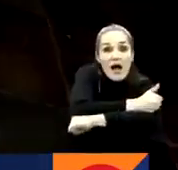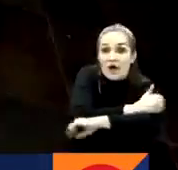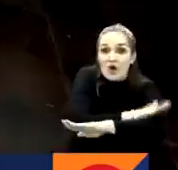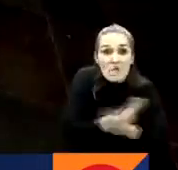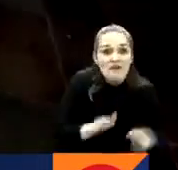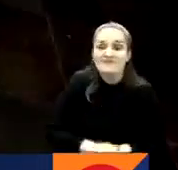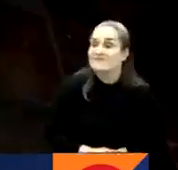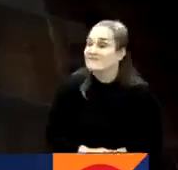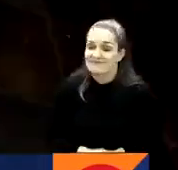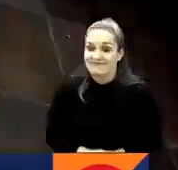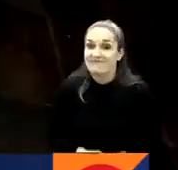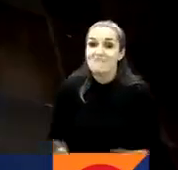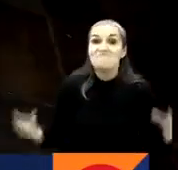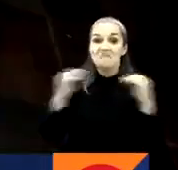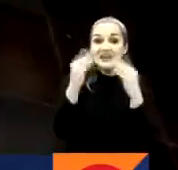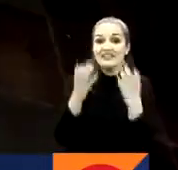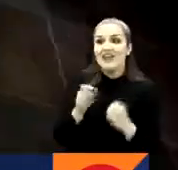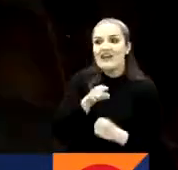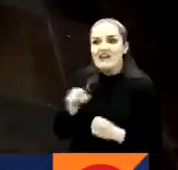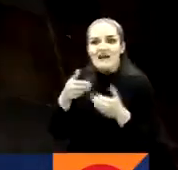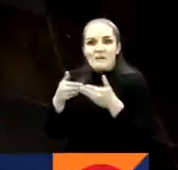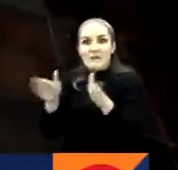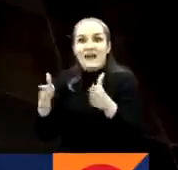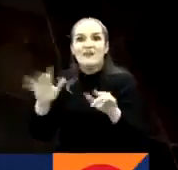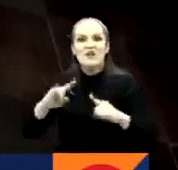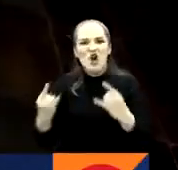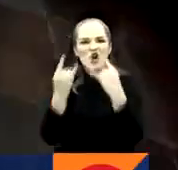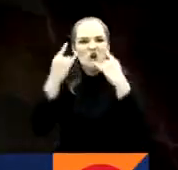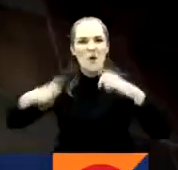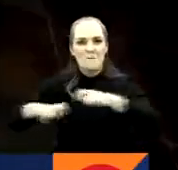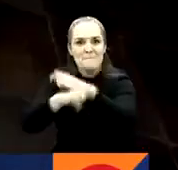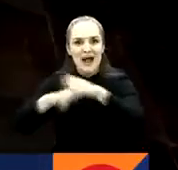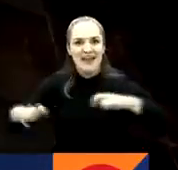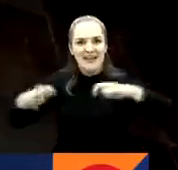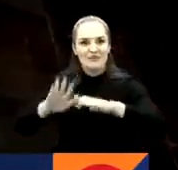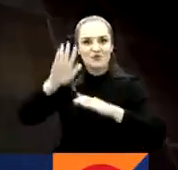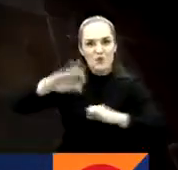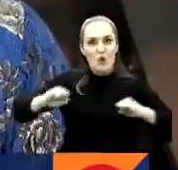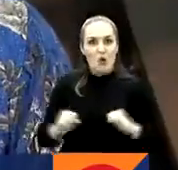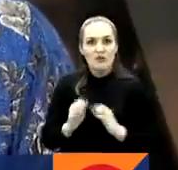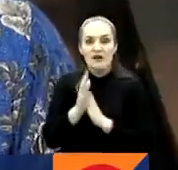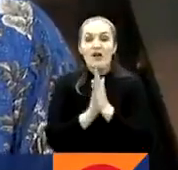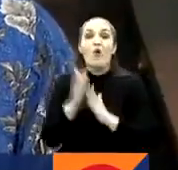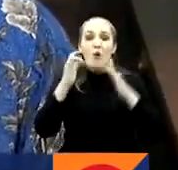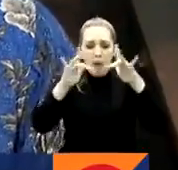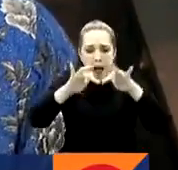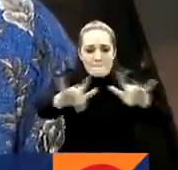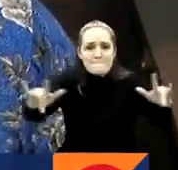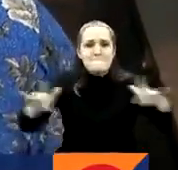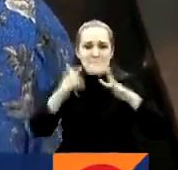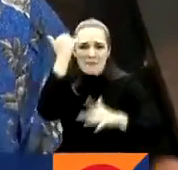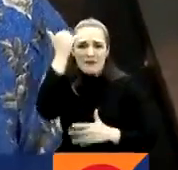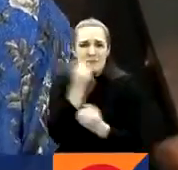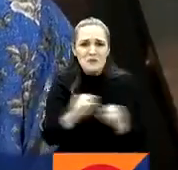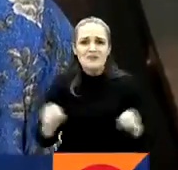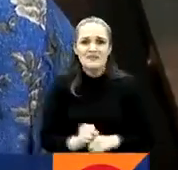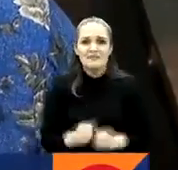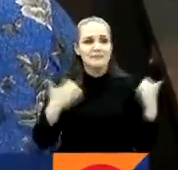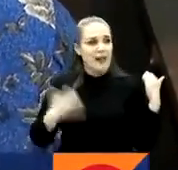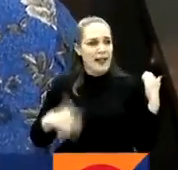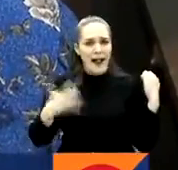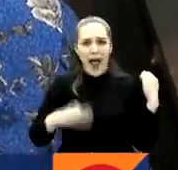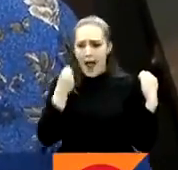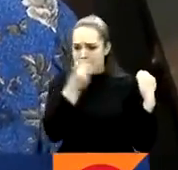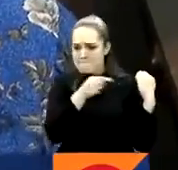Estamos motivados con la reapertura de Rock al Parque. Y es que no es lo mismo un toque sin público. No hay como tener el cariño del